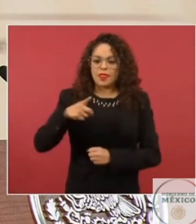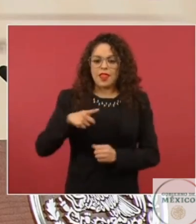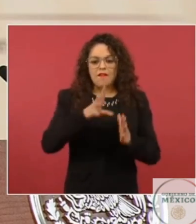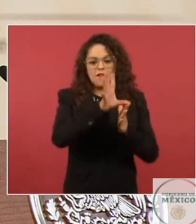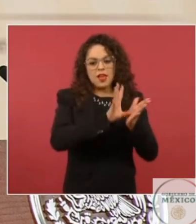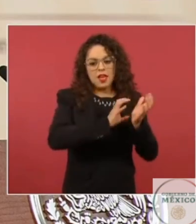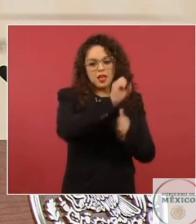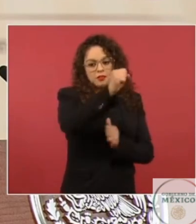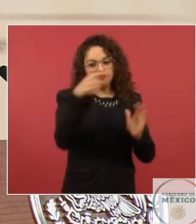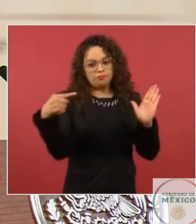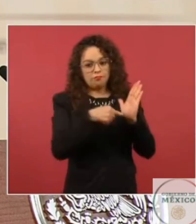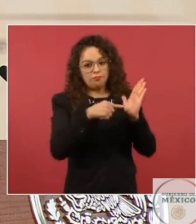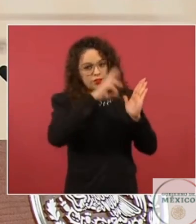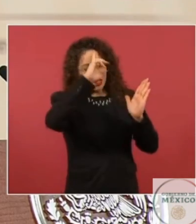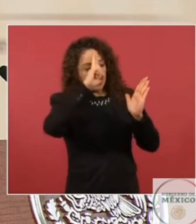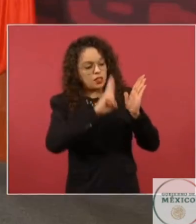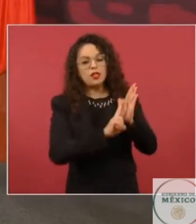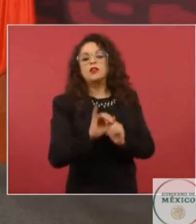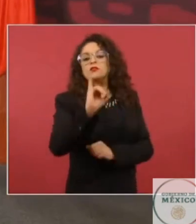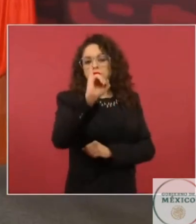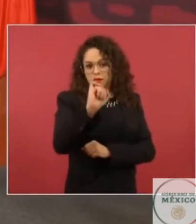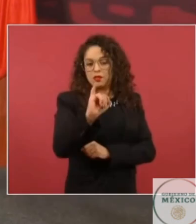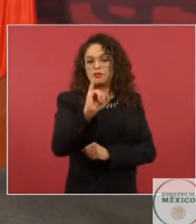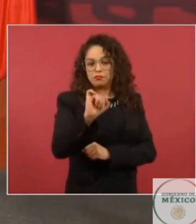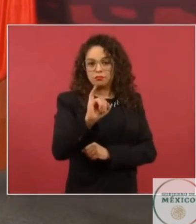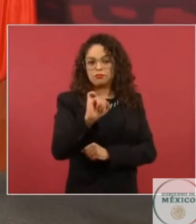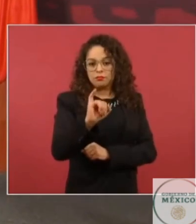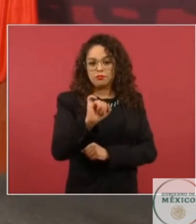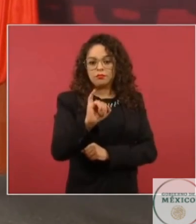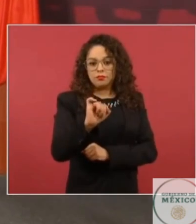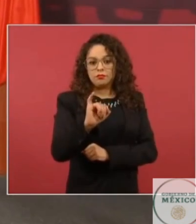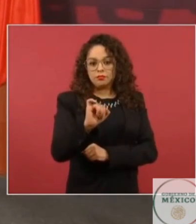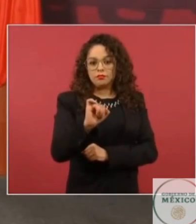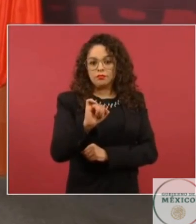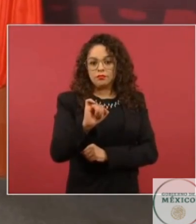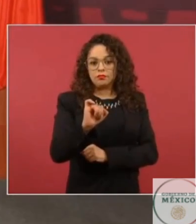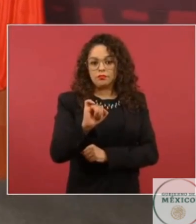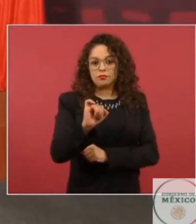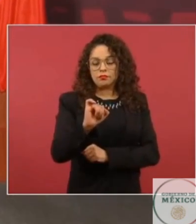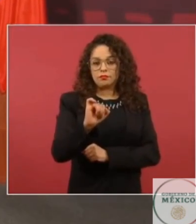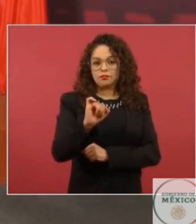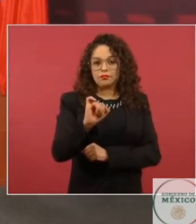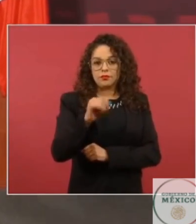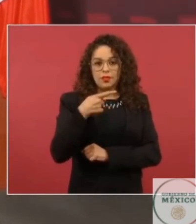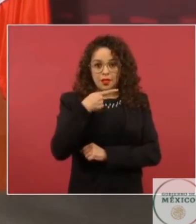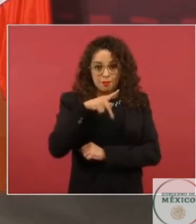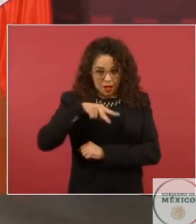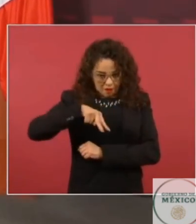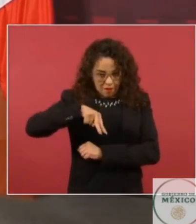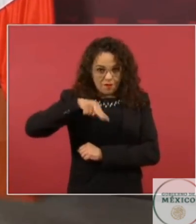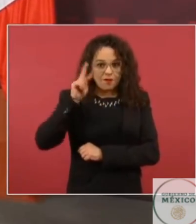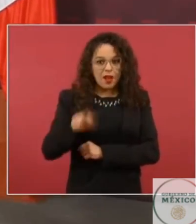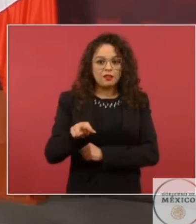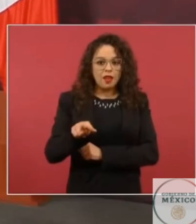Vamos a ir a la conferencia hoy 6 de marzo, lunes 6 de marzo. Hoy el presidente toca varios